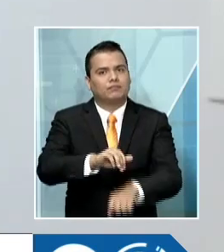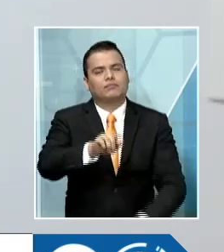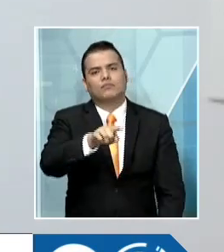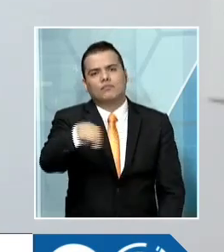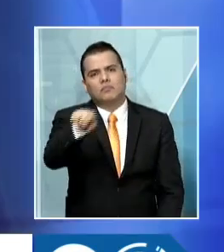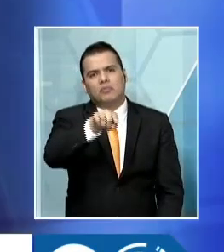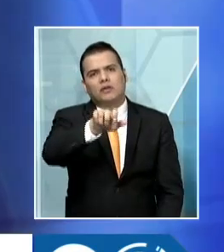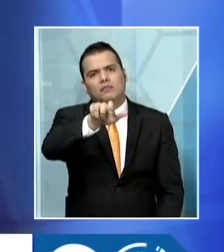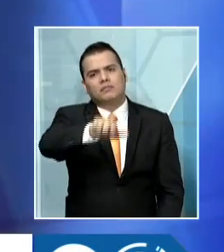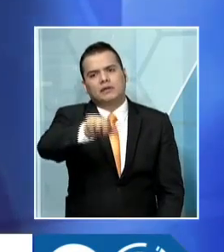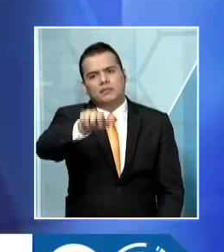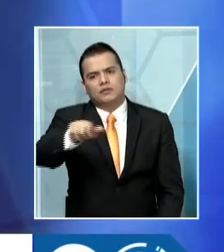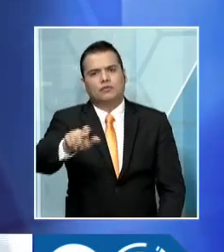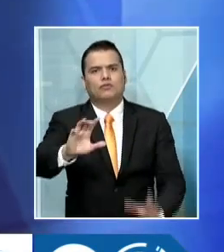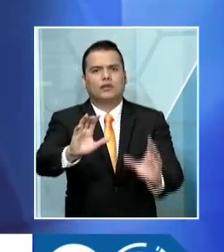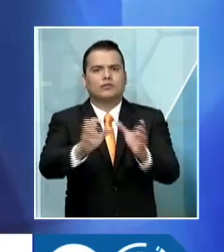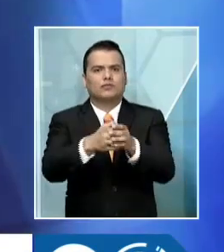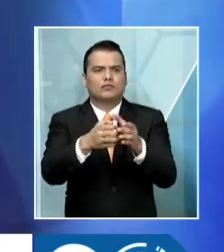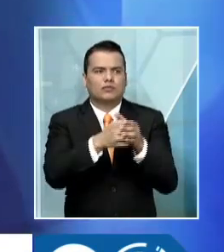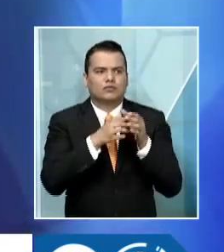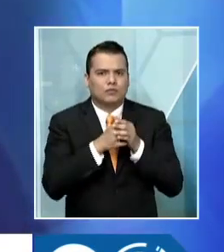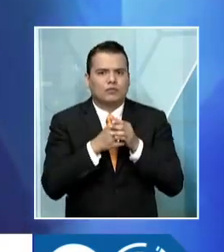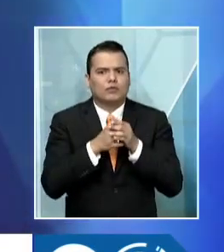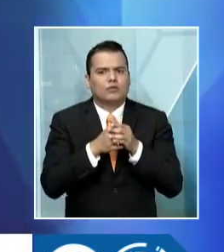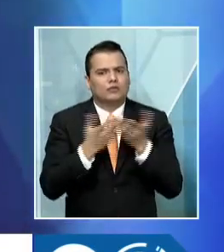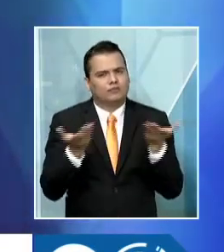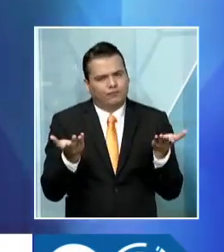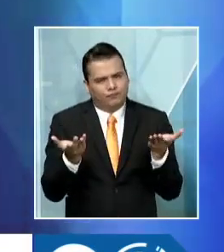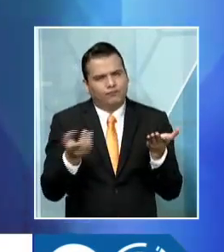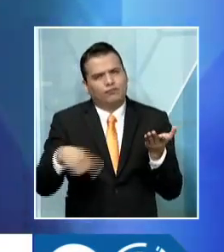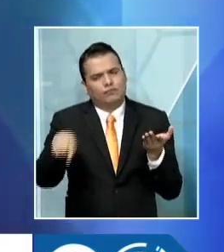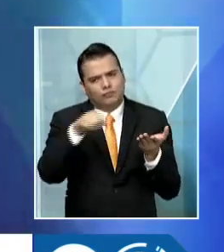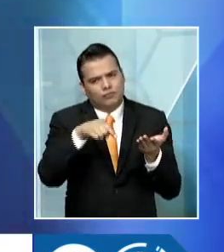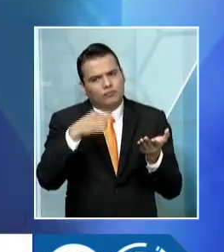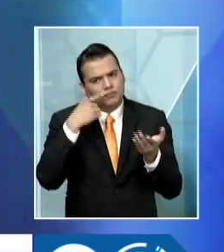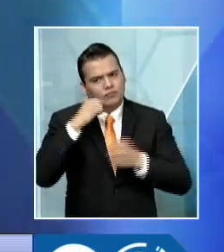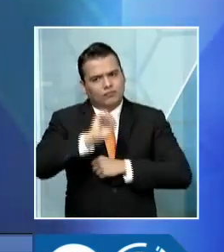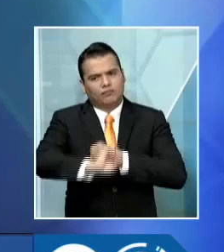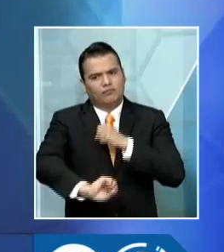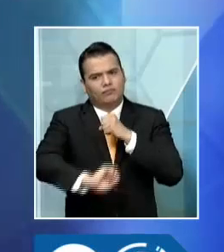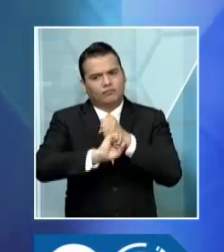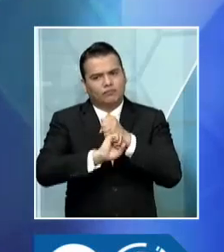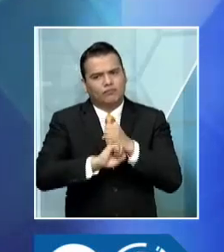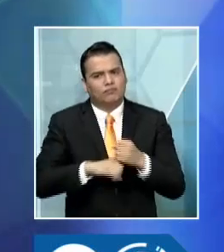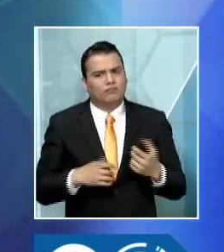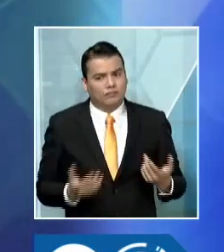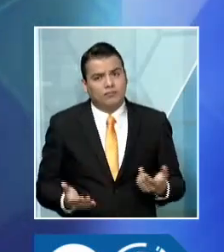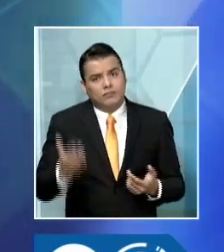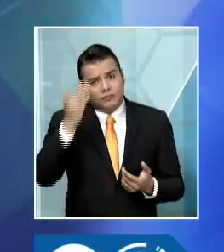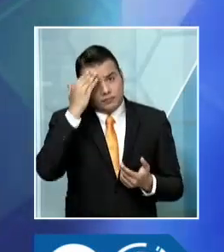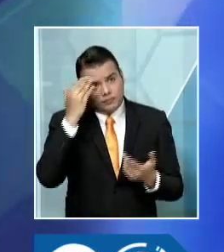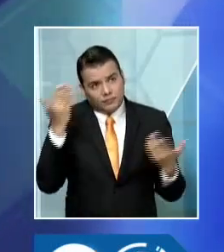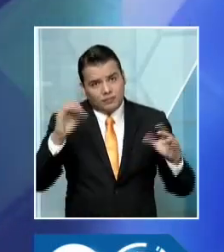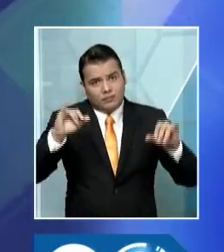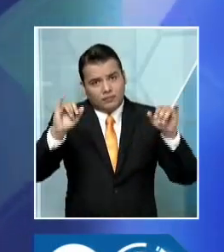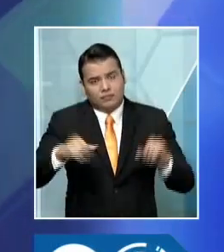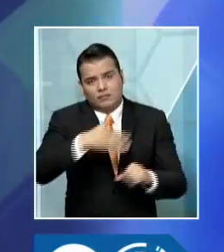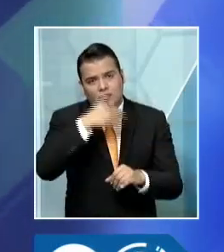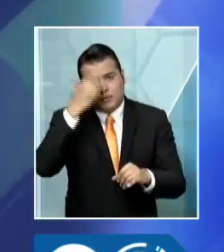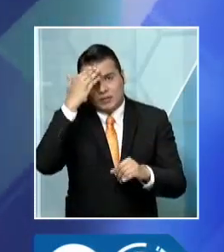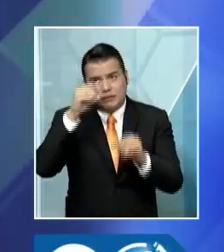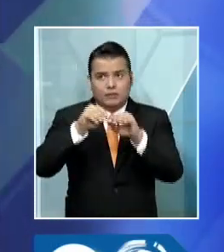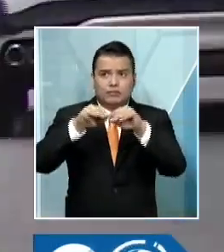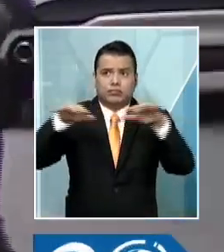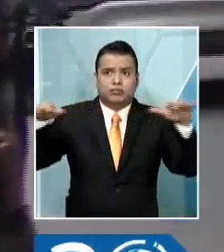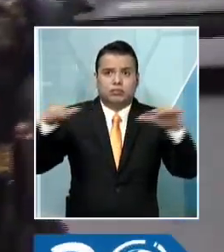pocas asociaciones que no hemos podido contactar a que se unan a esta gran campaña, porque los niveles de contagio indudablemente están creciendo en